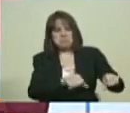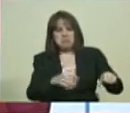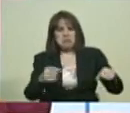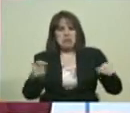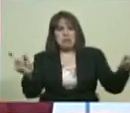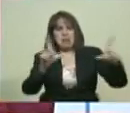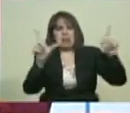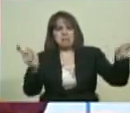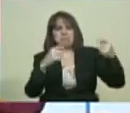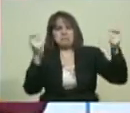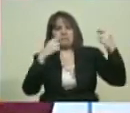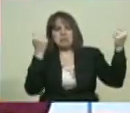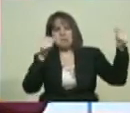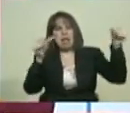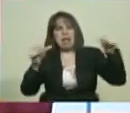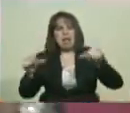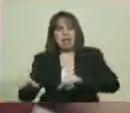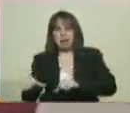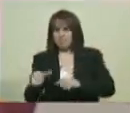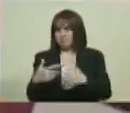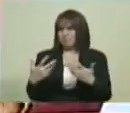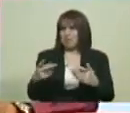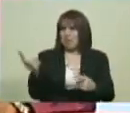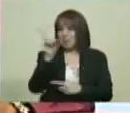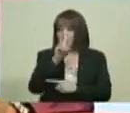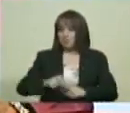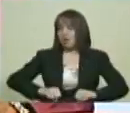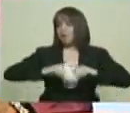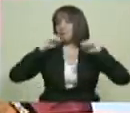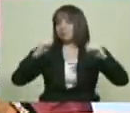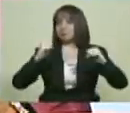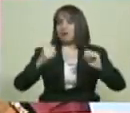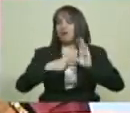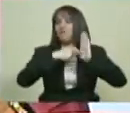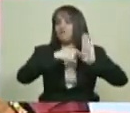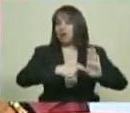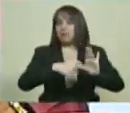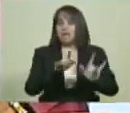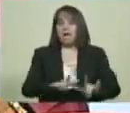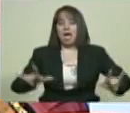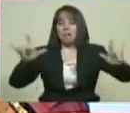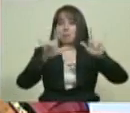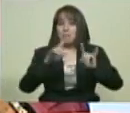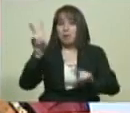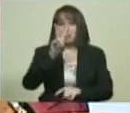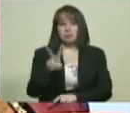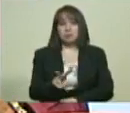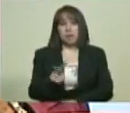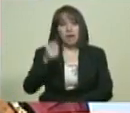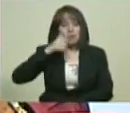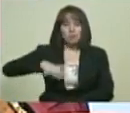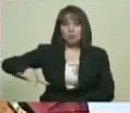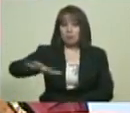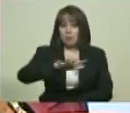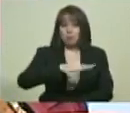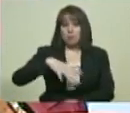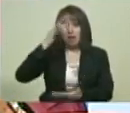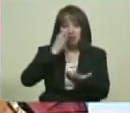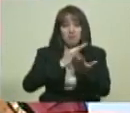mediática, porque el pueblo cree en Venezuela, ama a Venezuela, y ese amor, esa